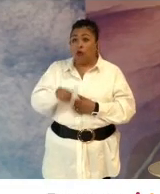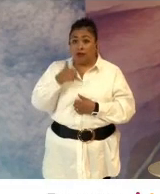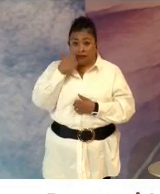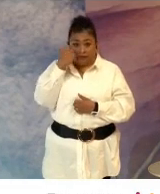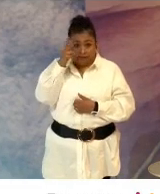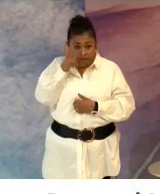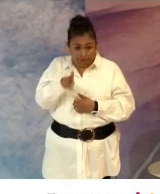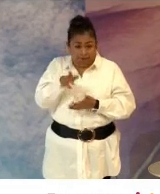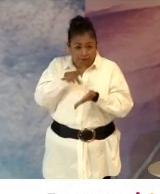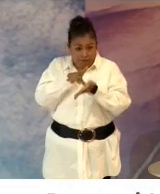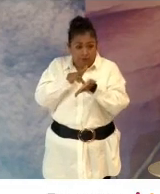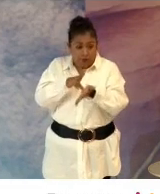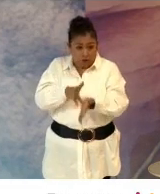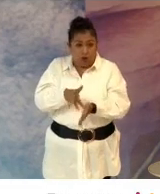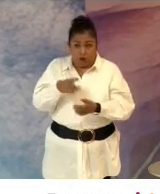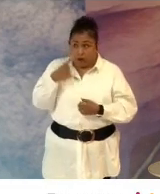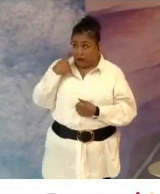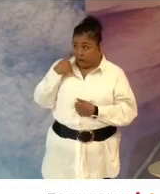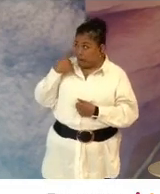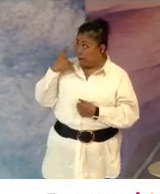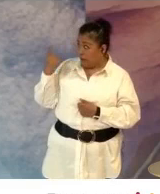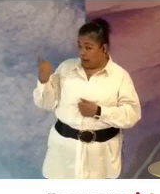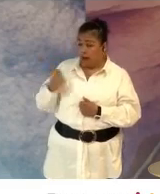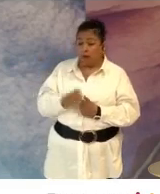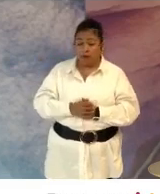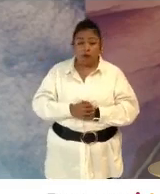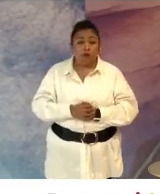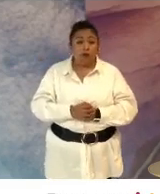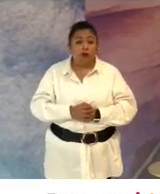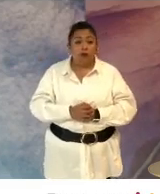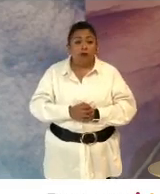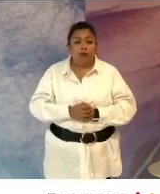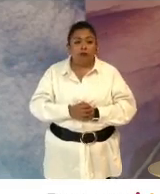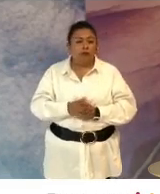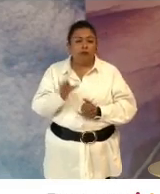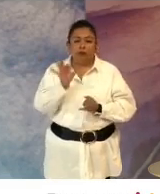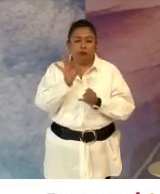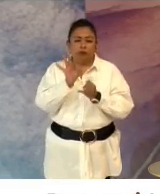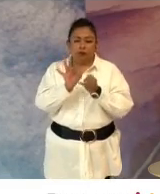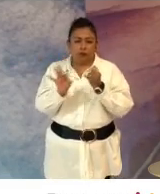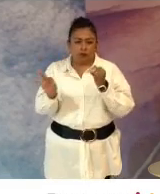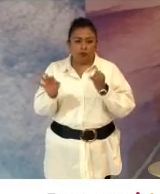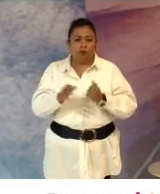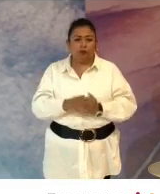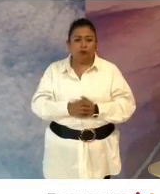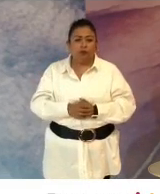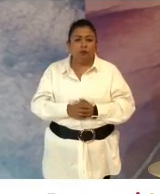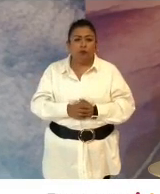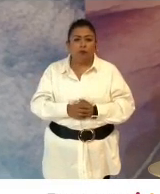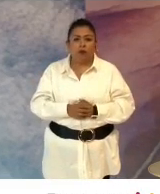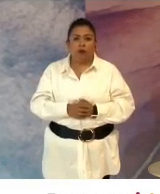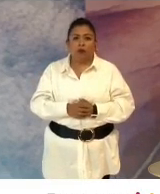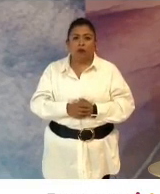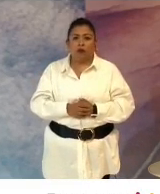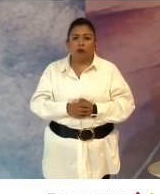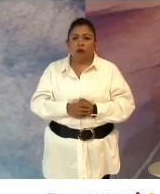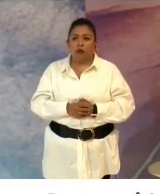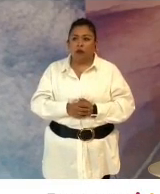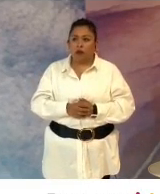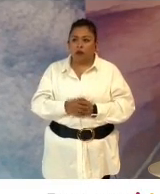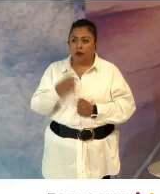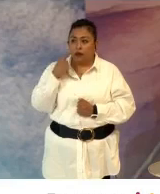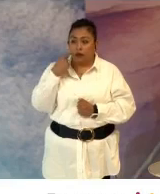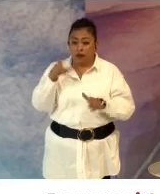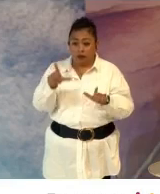intencional que vemos. Y para cerrar, déjenme hacer un zoom